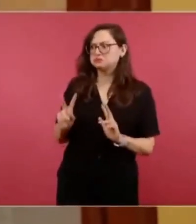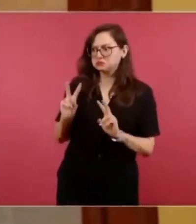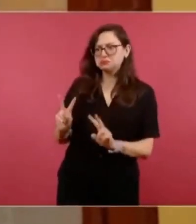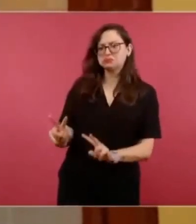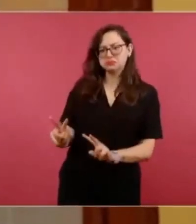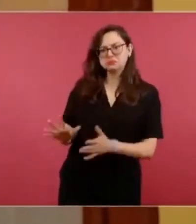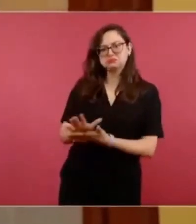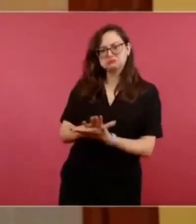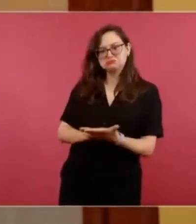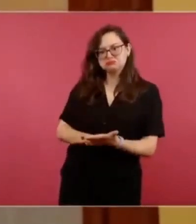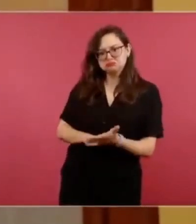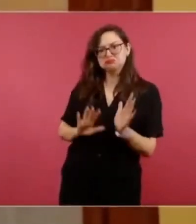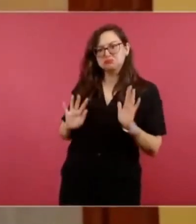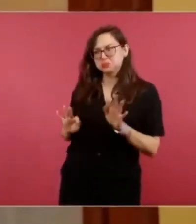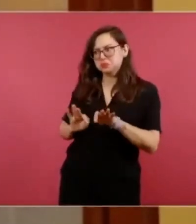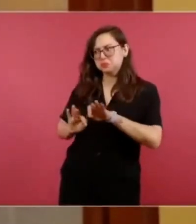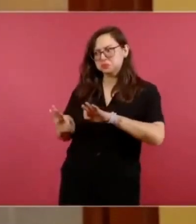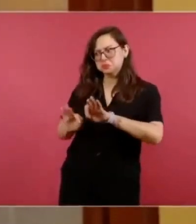trabajando.